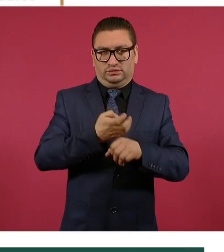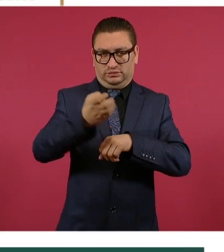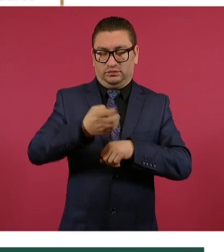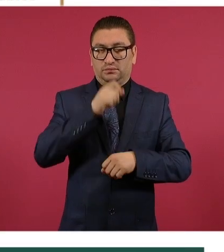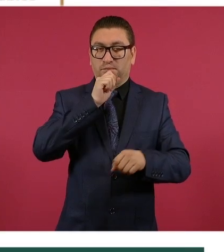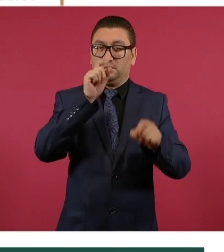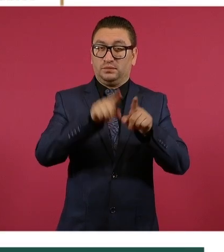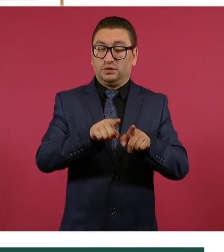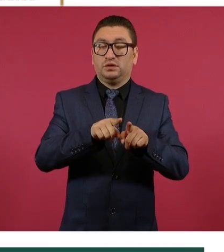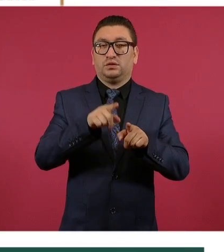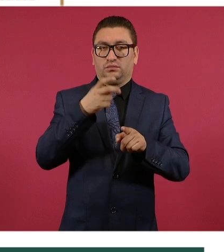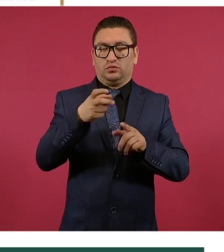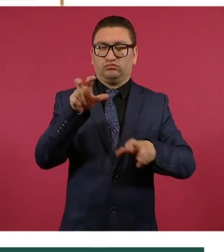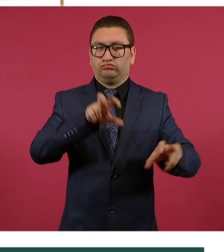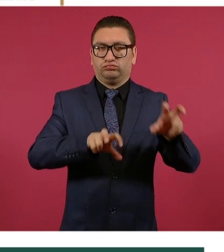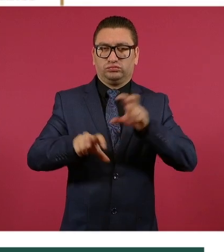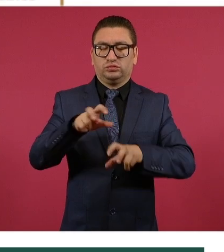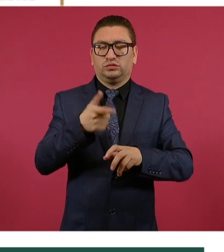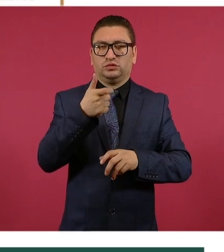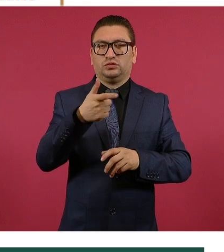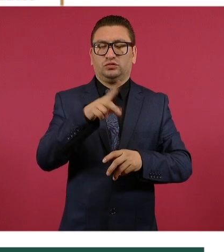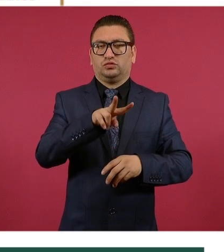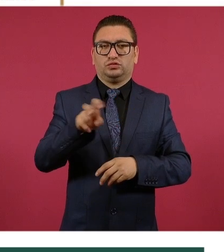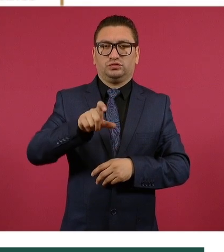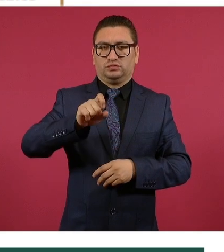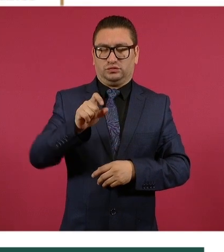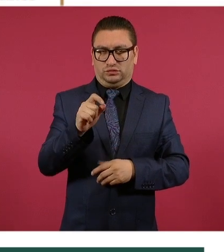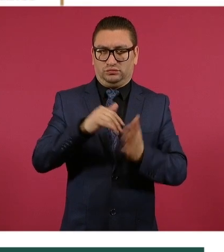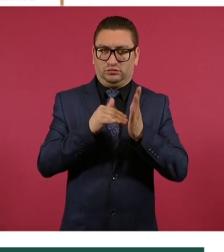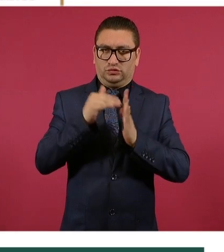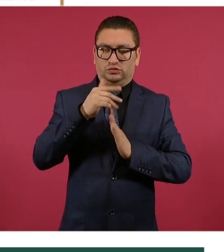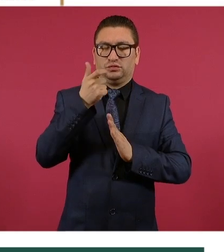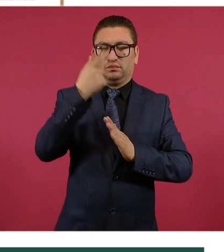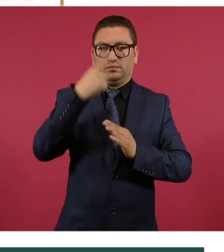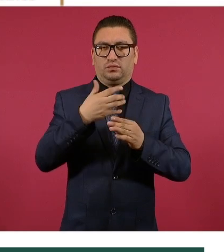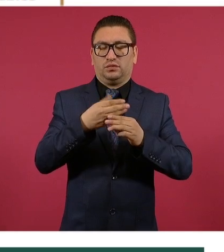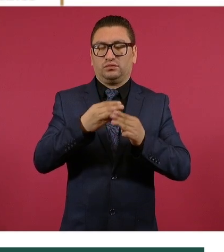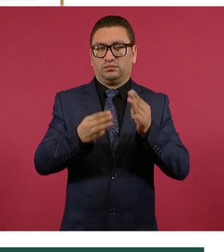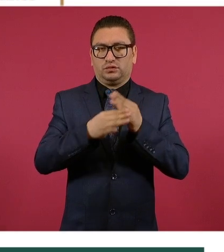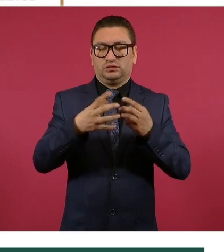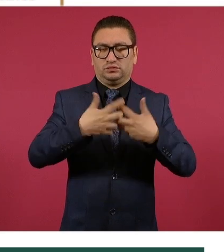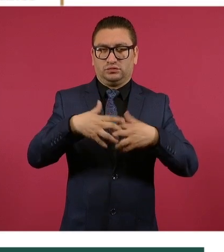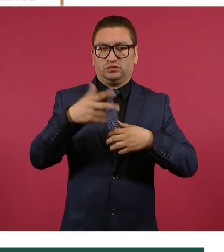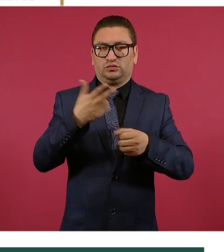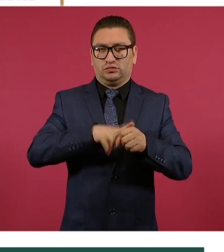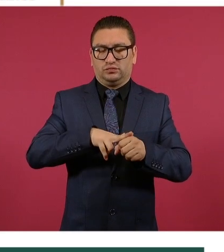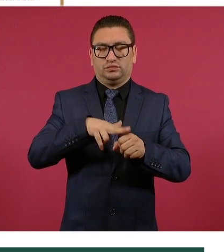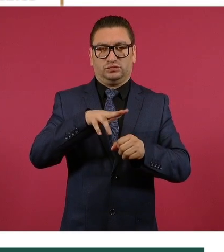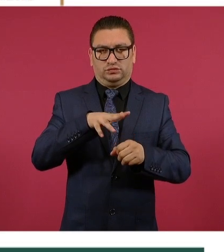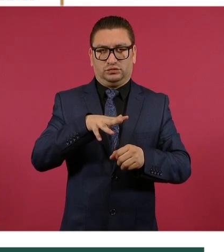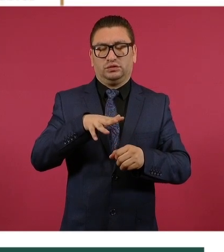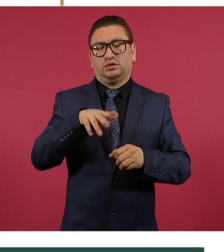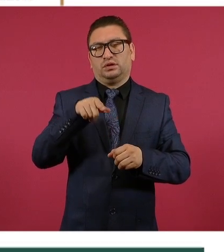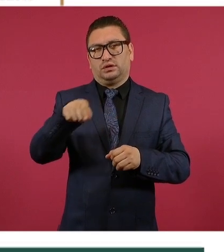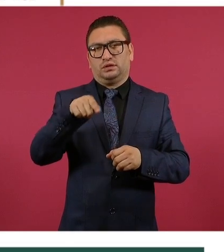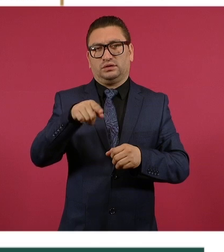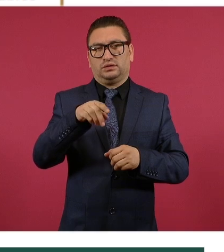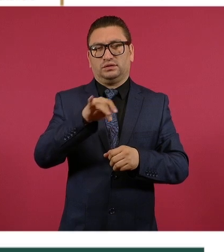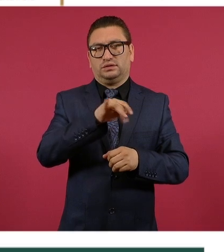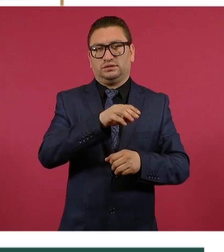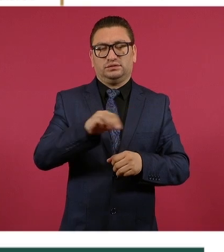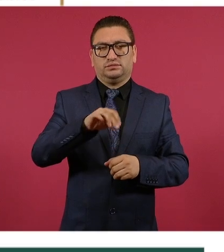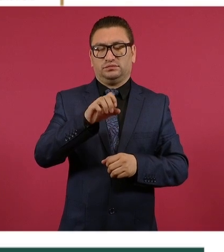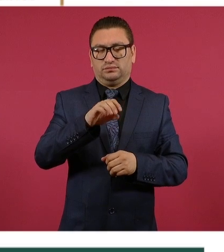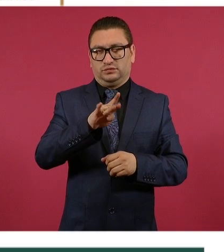También se ha hecho una inversión de 220 millones de pesos solo en equipo en los hospitales transferidos al IMSS Bienestar